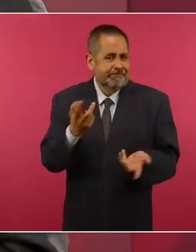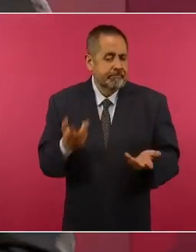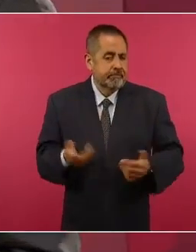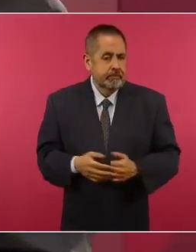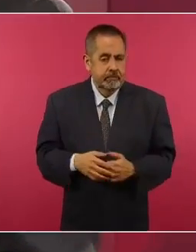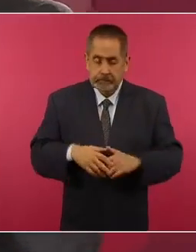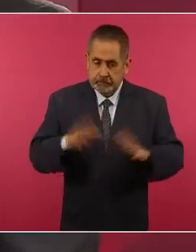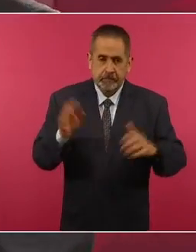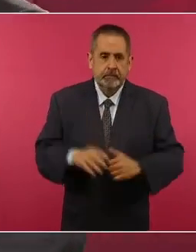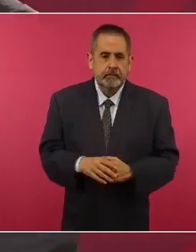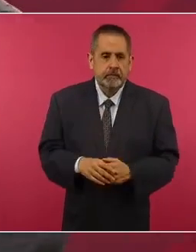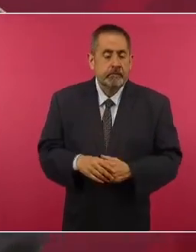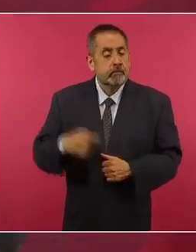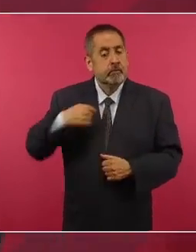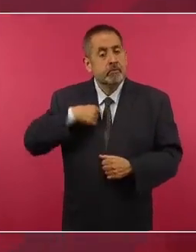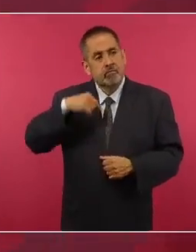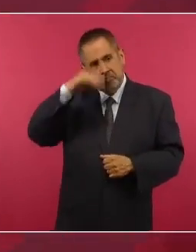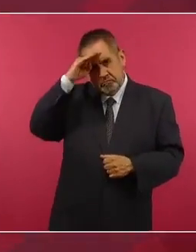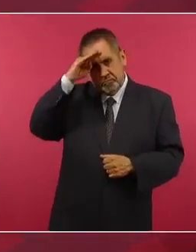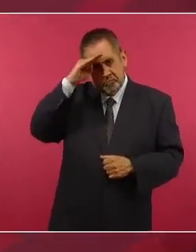Pero bueno, yo pensaba